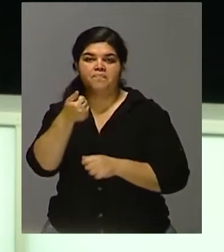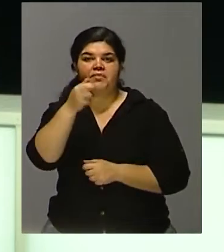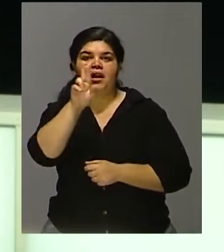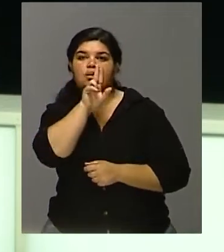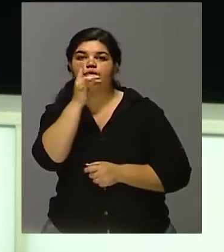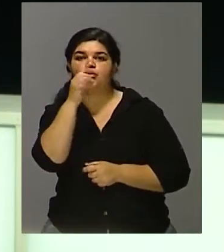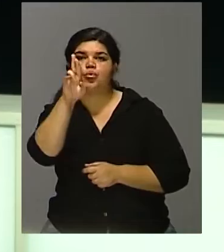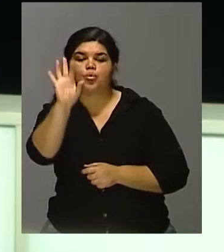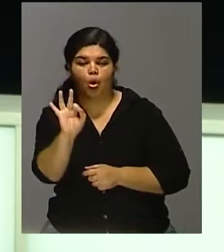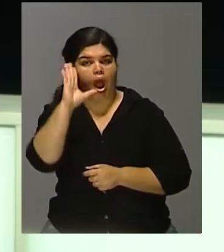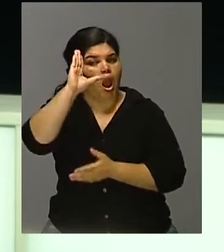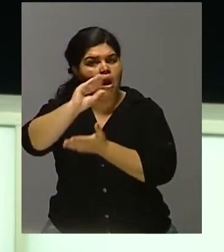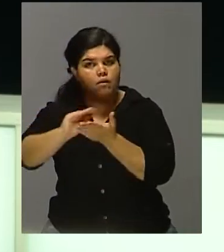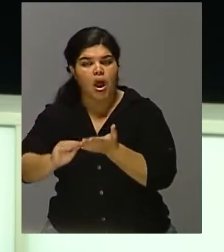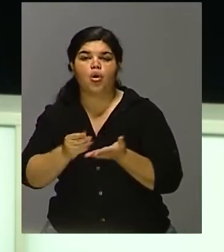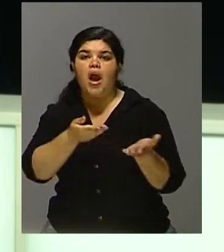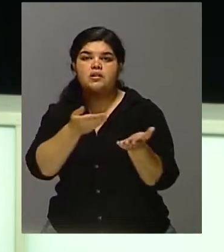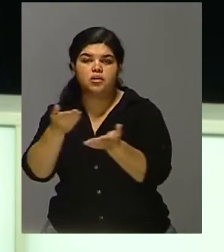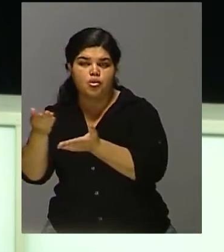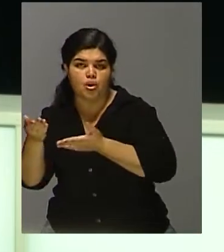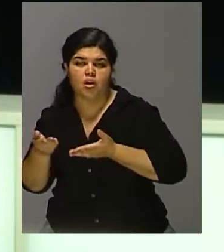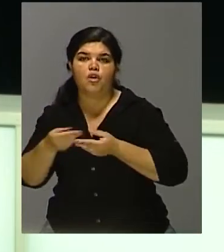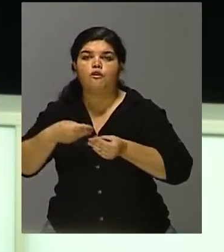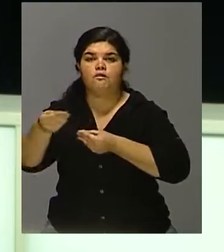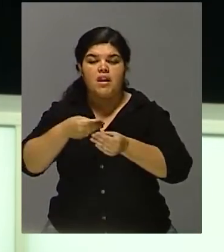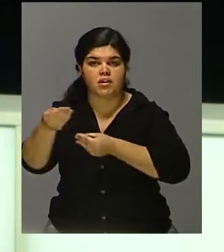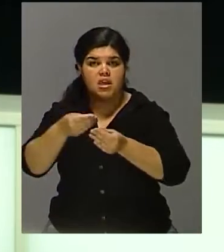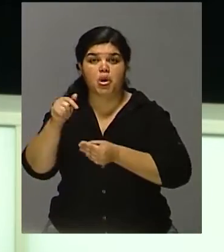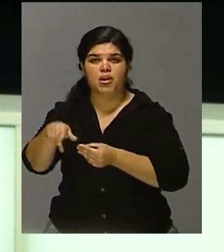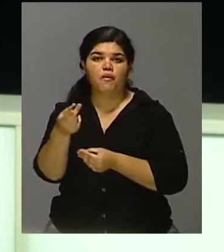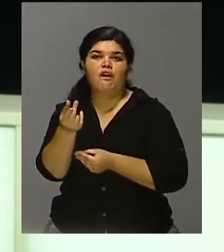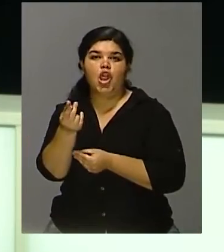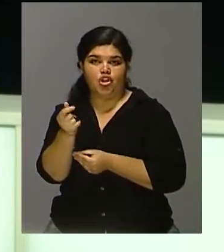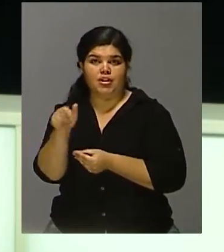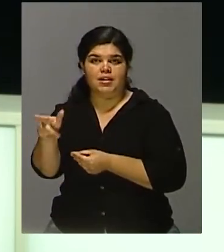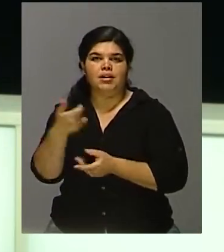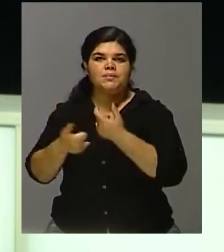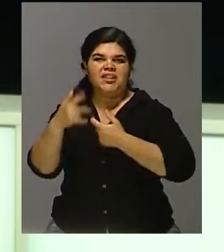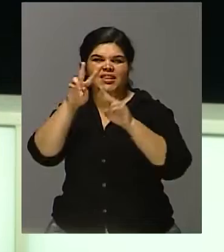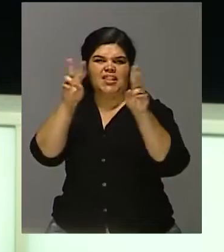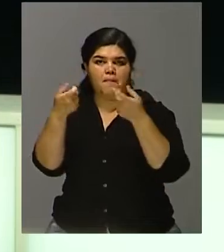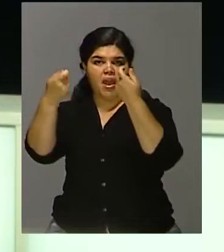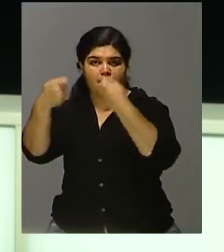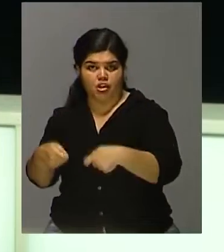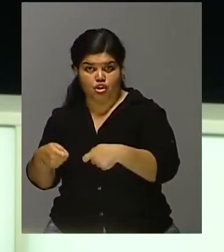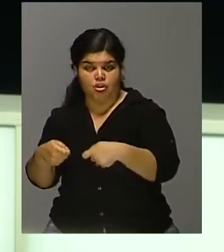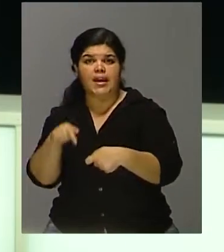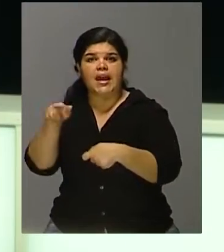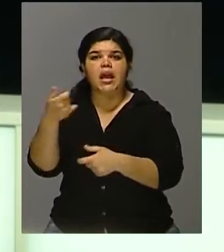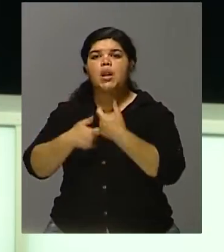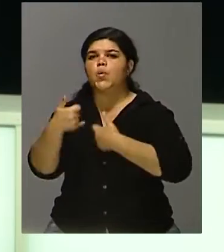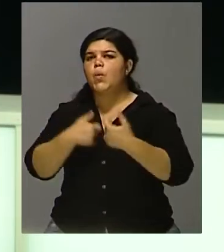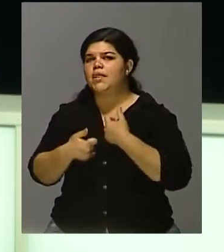abogado asesor financiero, que está habilitado por la Comisión Nacional de Valores. Él nos va a hablar de inversiones específicamente y sobre si estamos